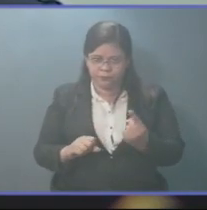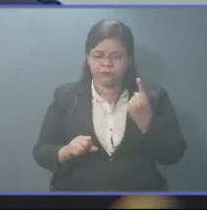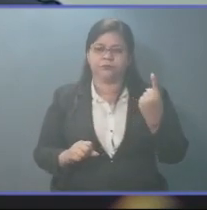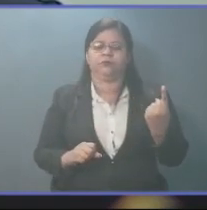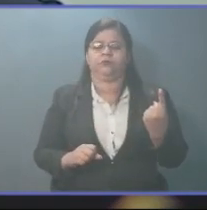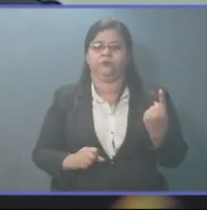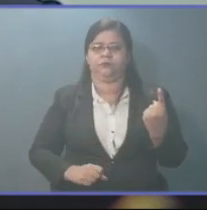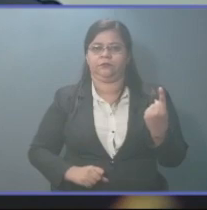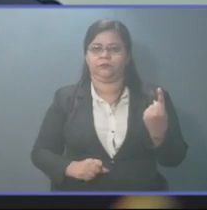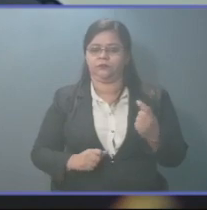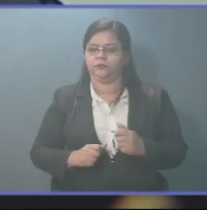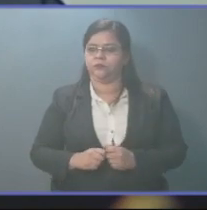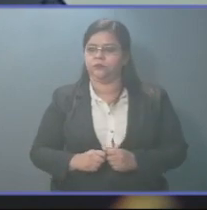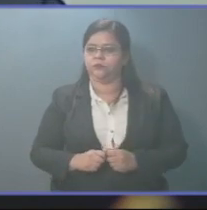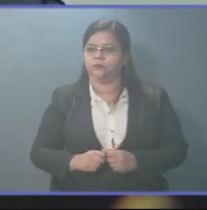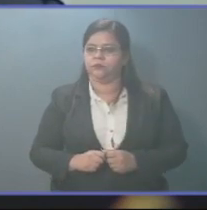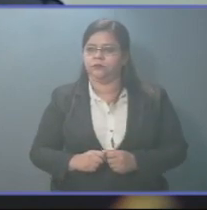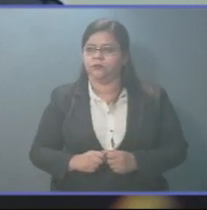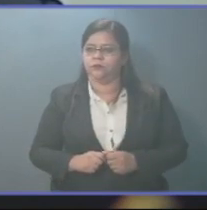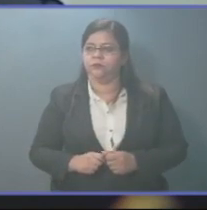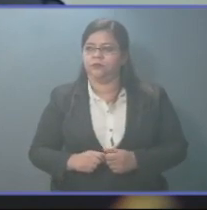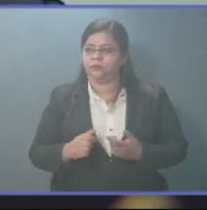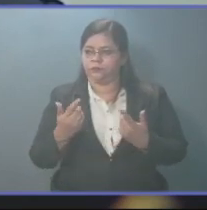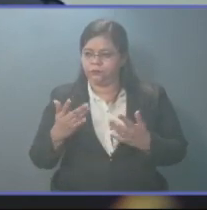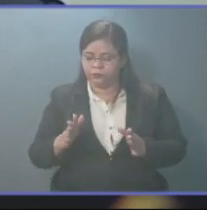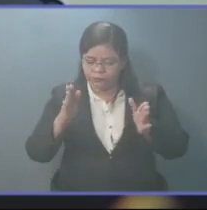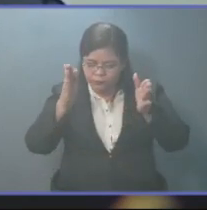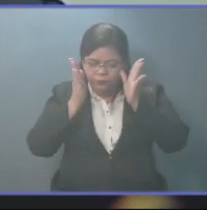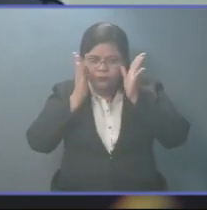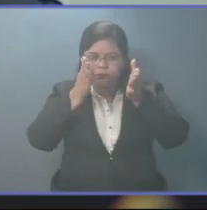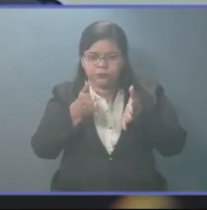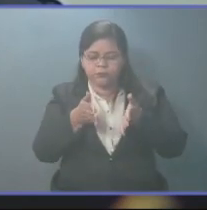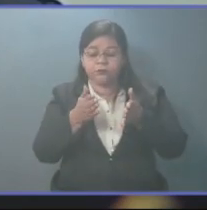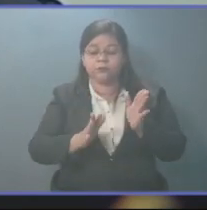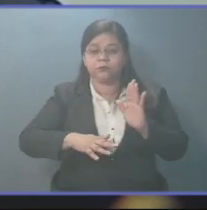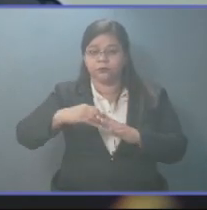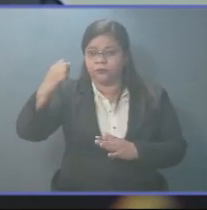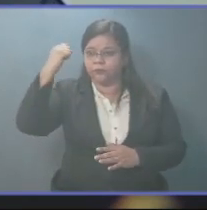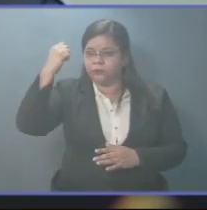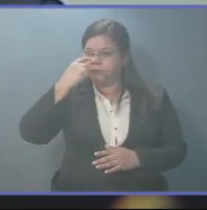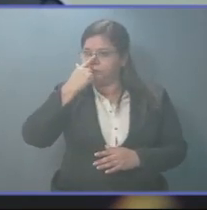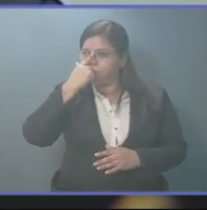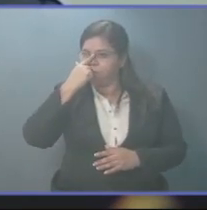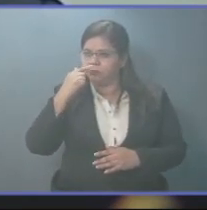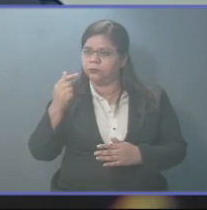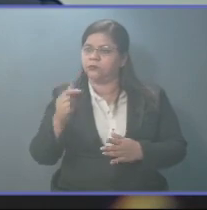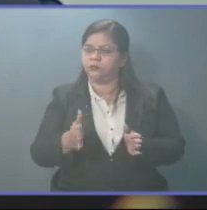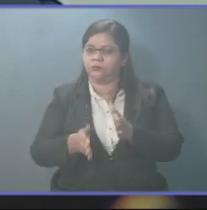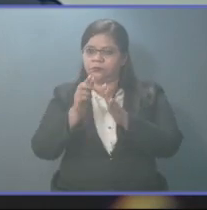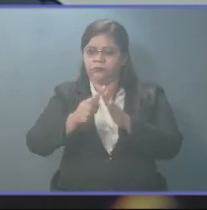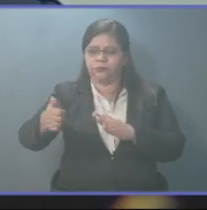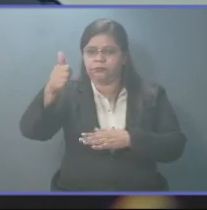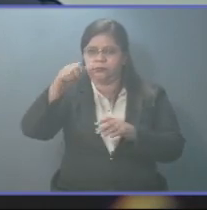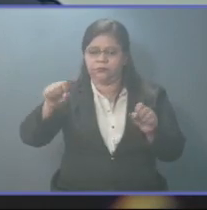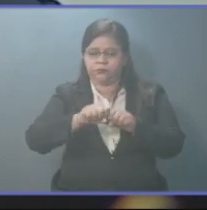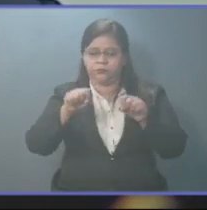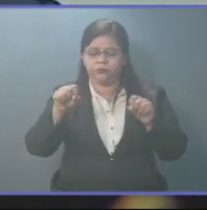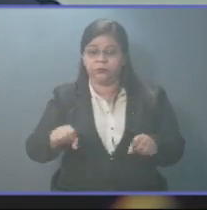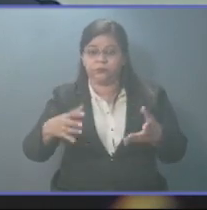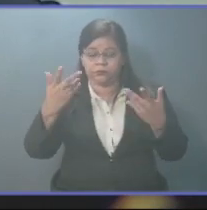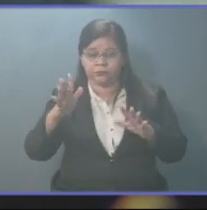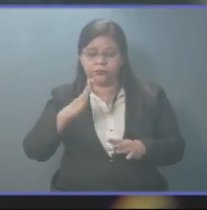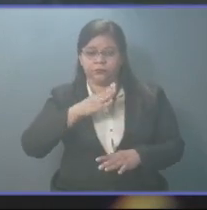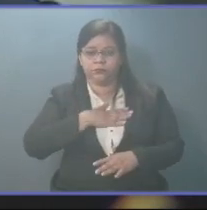y empleadores. Se hace énfasis que es indispensable que la Superintendencia proceda a la creación